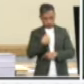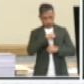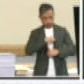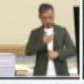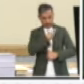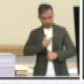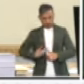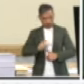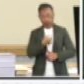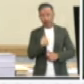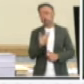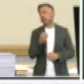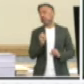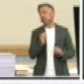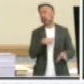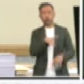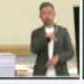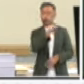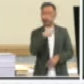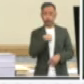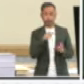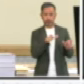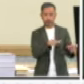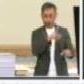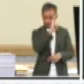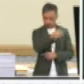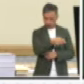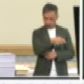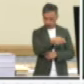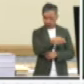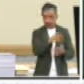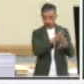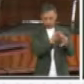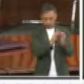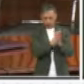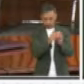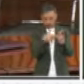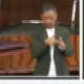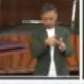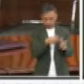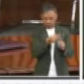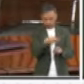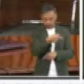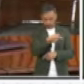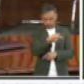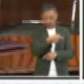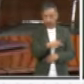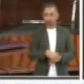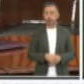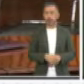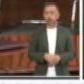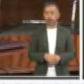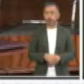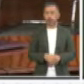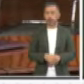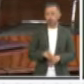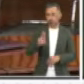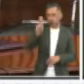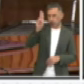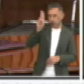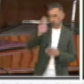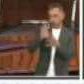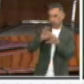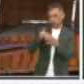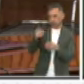del Consejo general que es una de las funciones de la secretaría ejecutiva ahora lo que ocurrió el viernes es